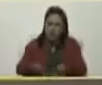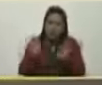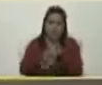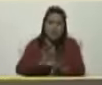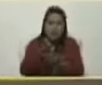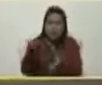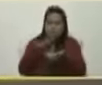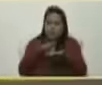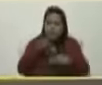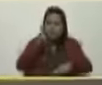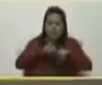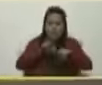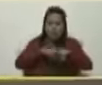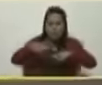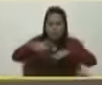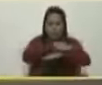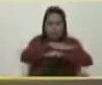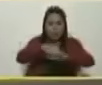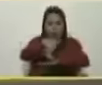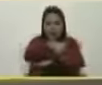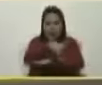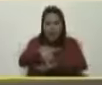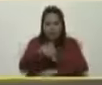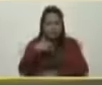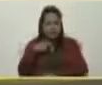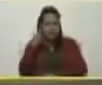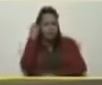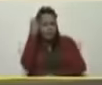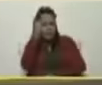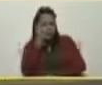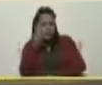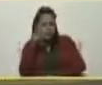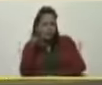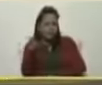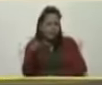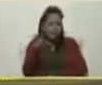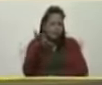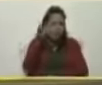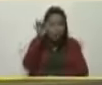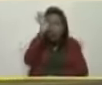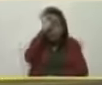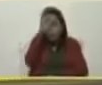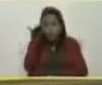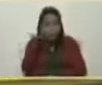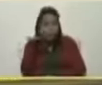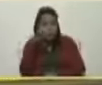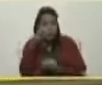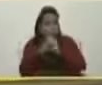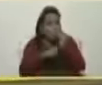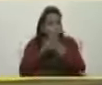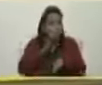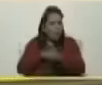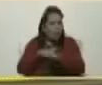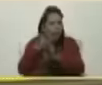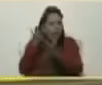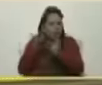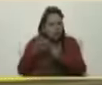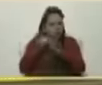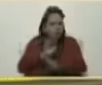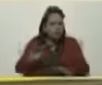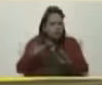más asfalto, entonces llama poderosamente la atención, no sé qué pasó con eso, y bueno,